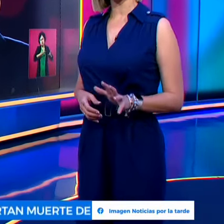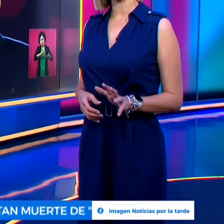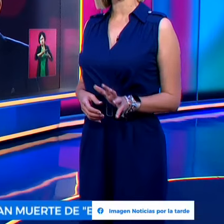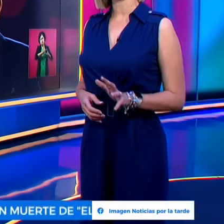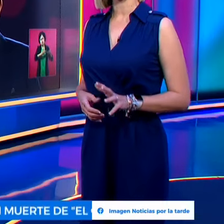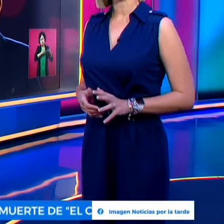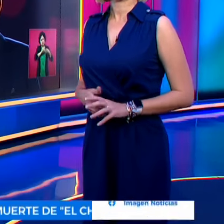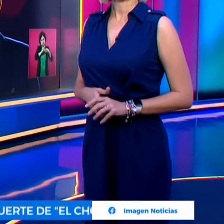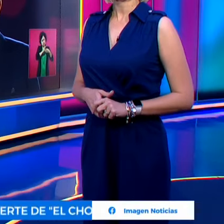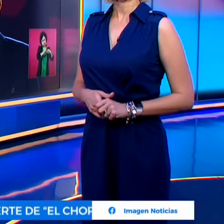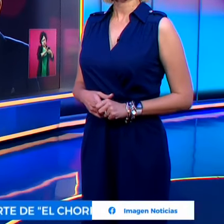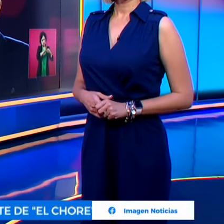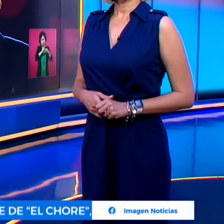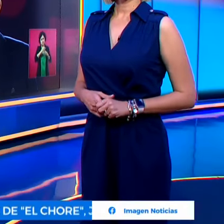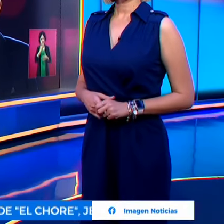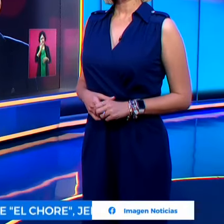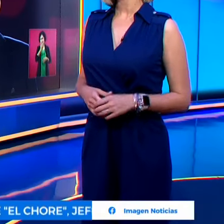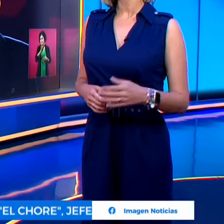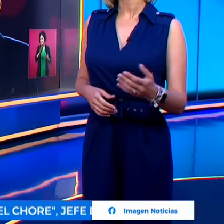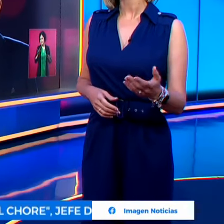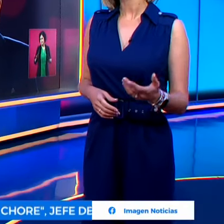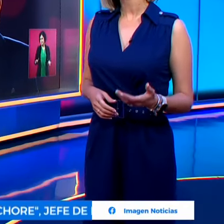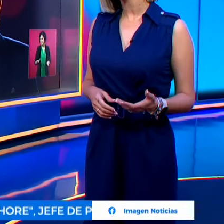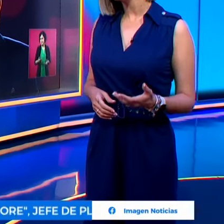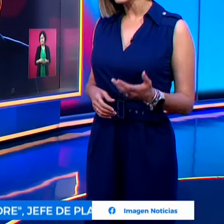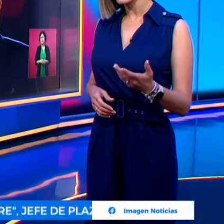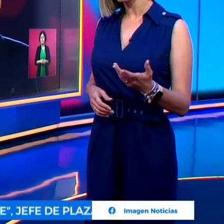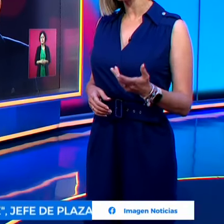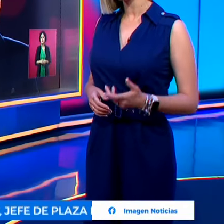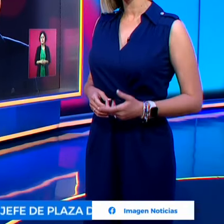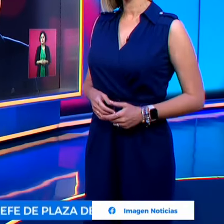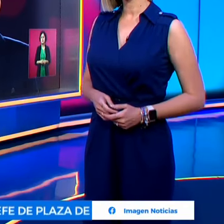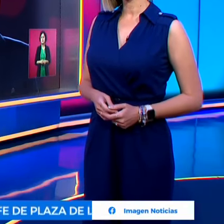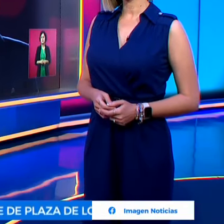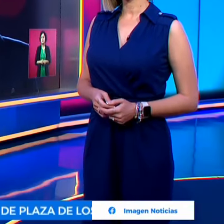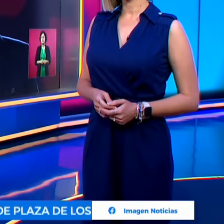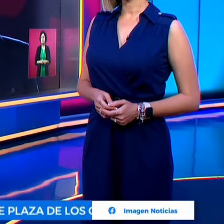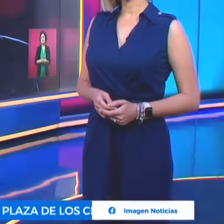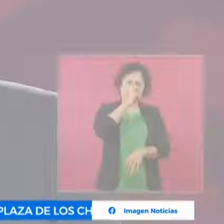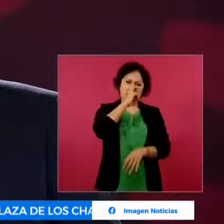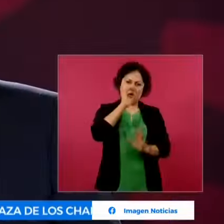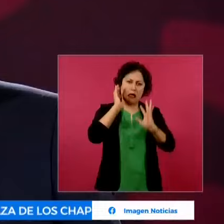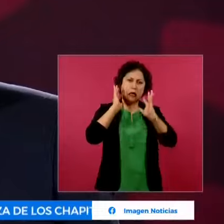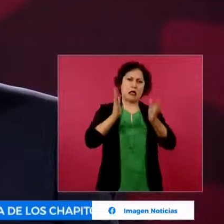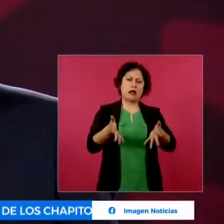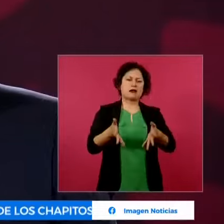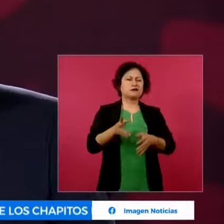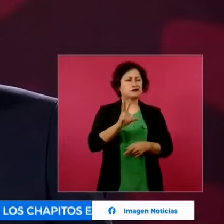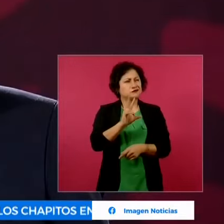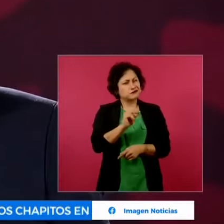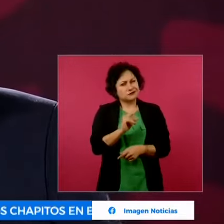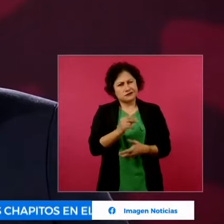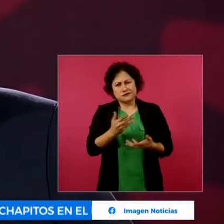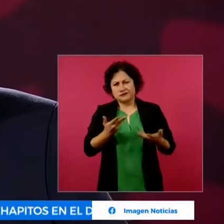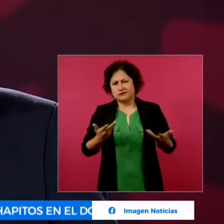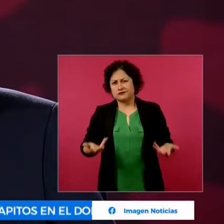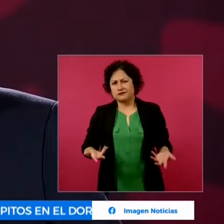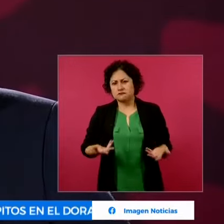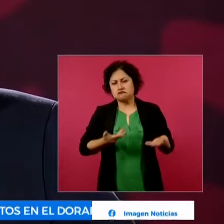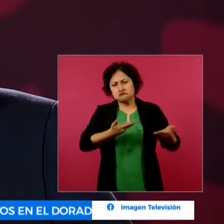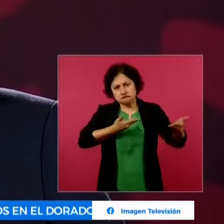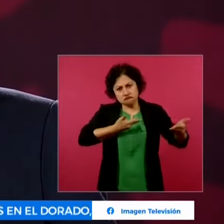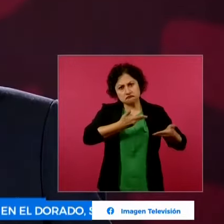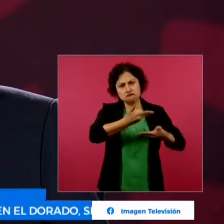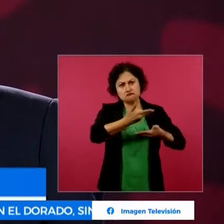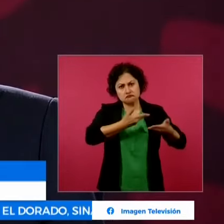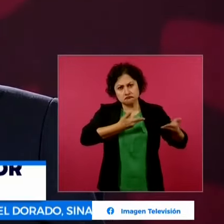que Washington actuó, dice, de forma unilateral. Escuche. Tenemos muy buenas relaciones,